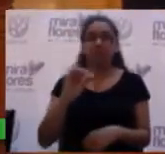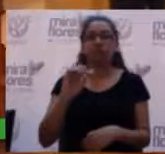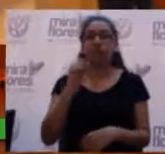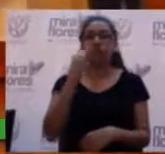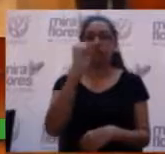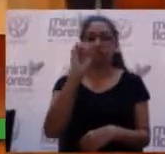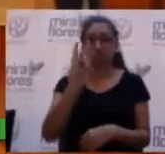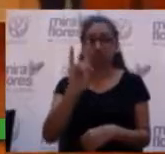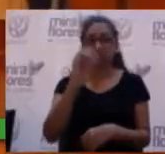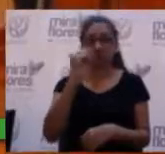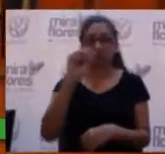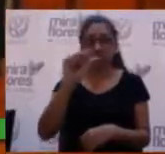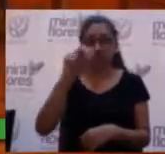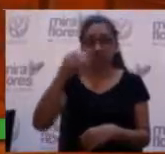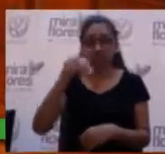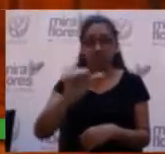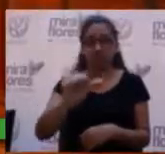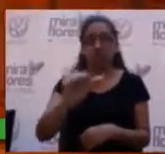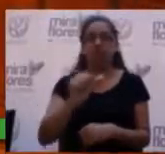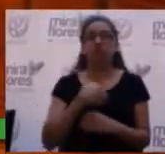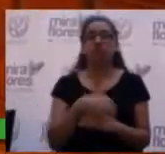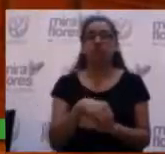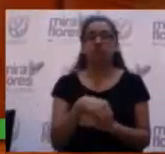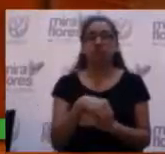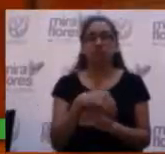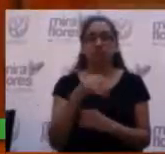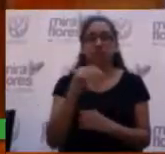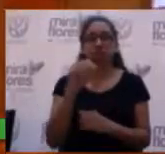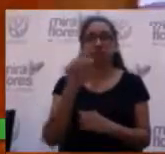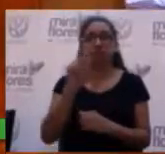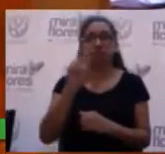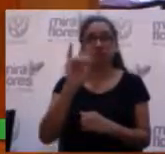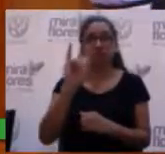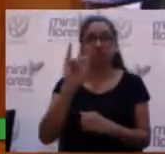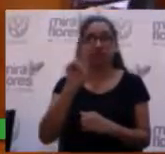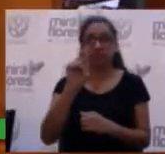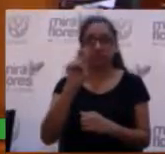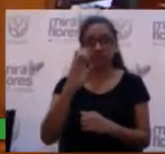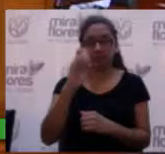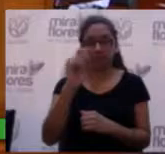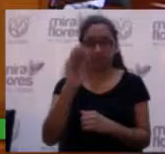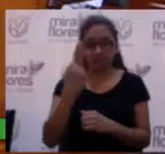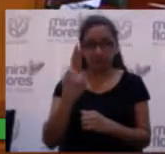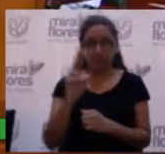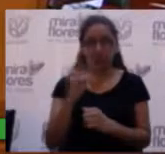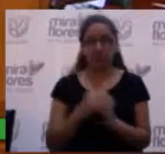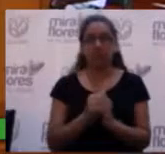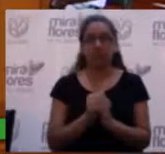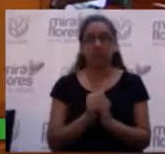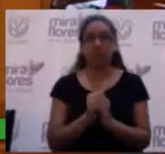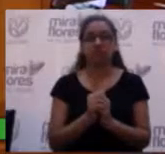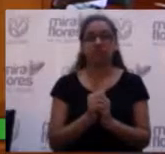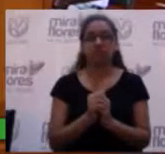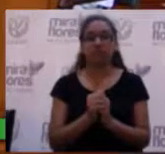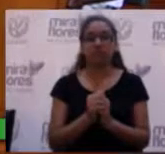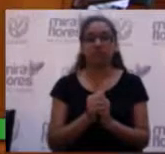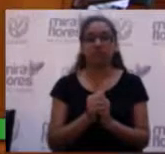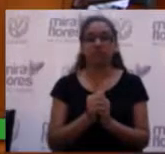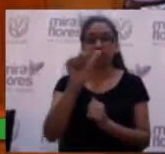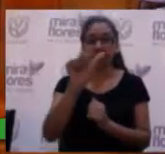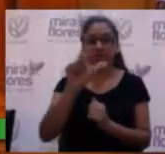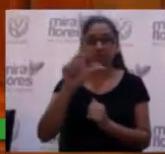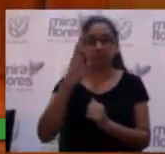Stiglitz Watson. Señorita Daniela Lozano Vítor. Señora Franca Rey Camino. Señor